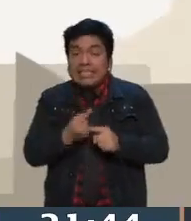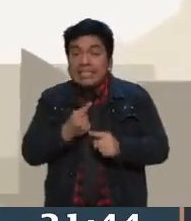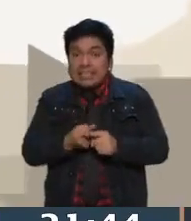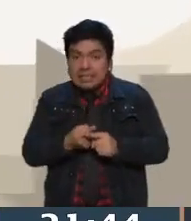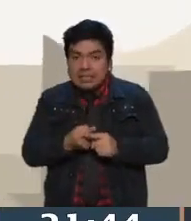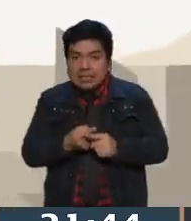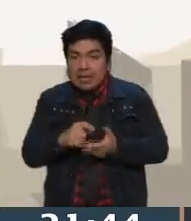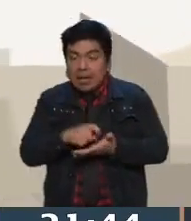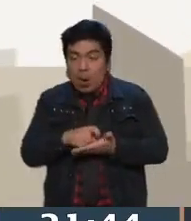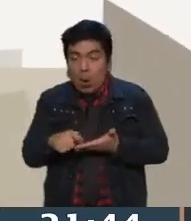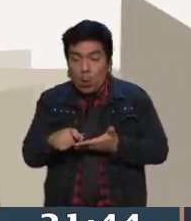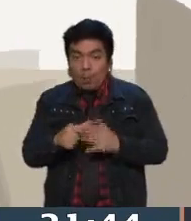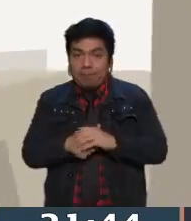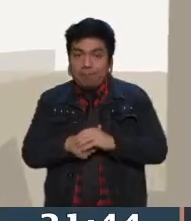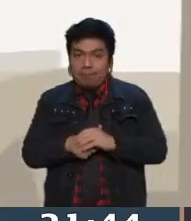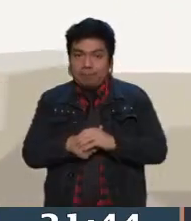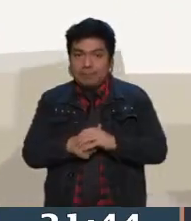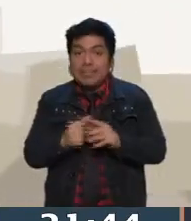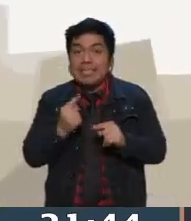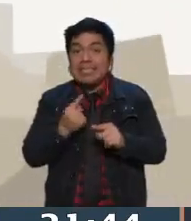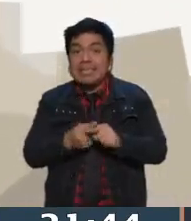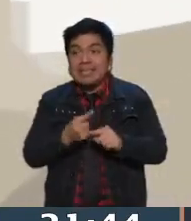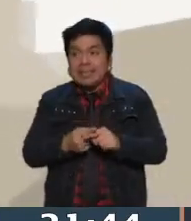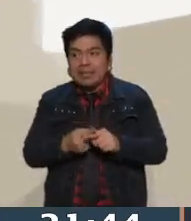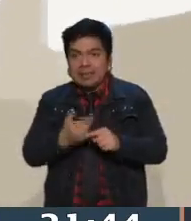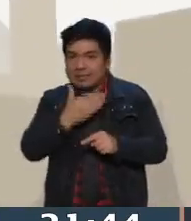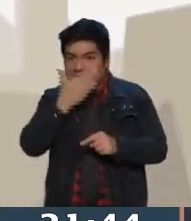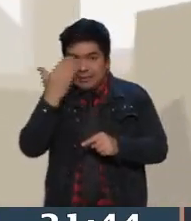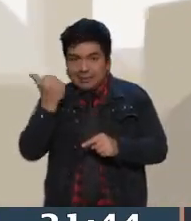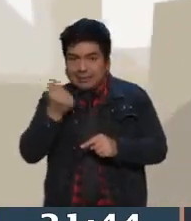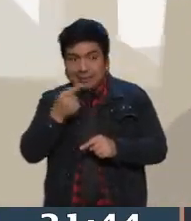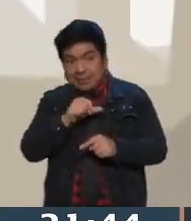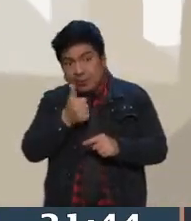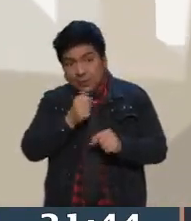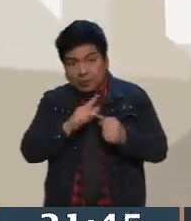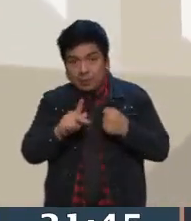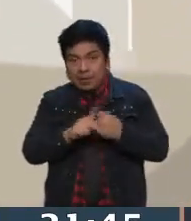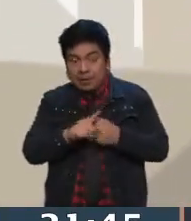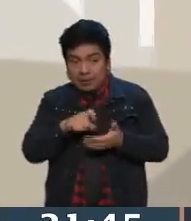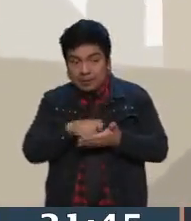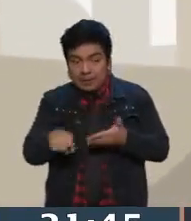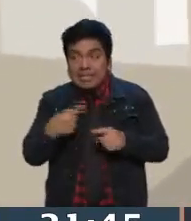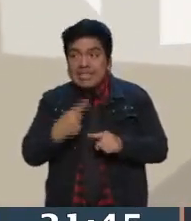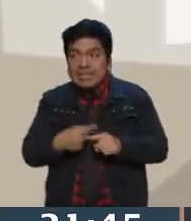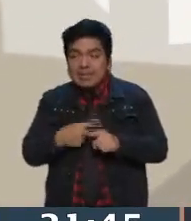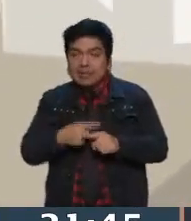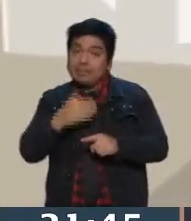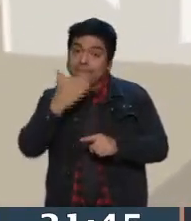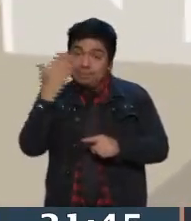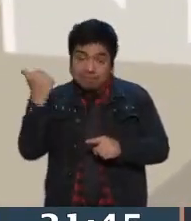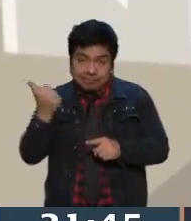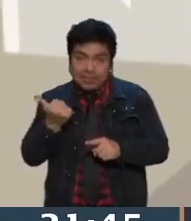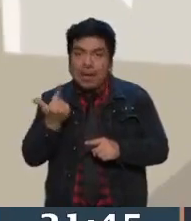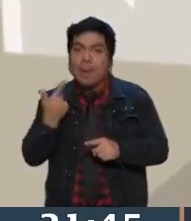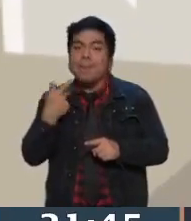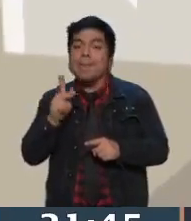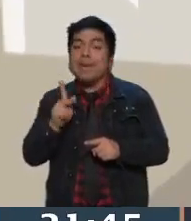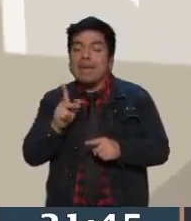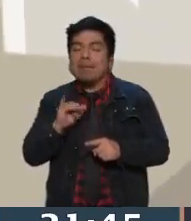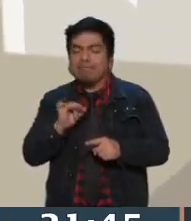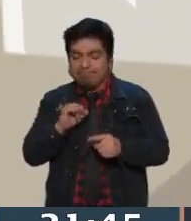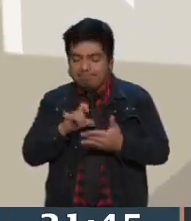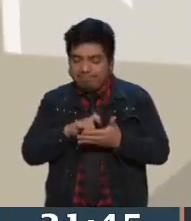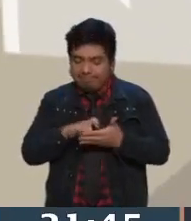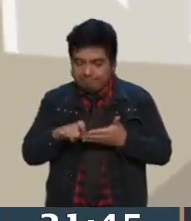exactamente compró esas granjas de bots en el extranjero, pero sin duda fueron compradas para dañar